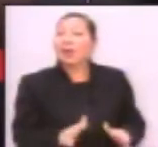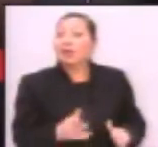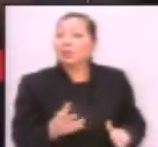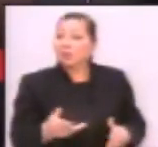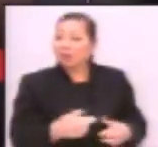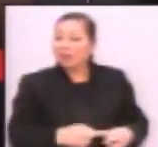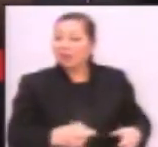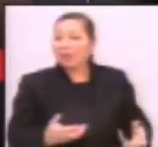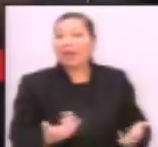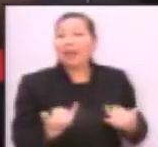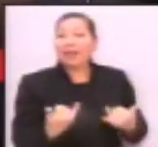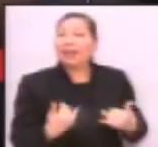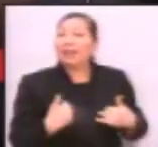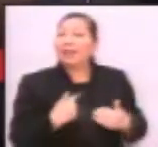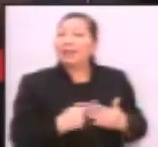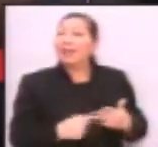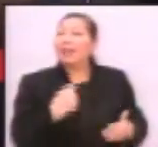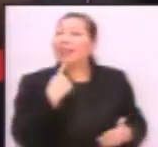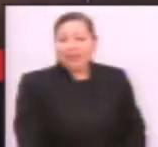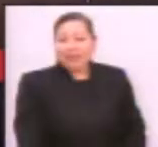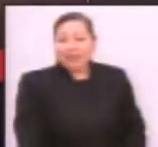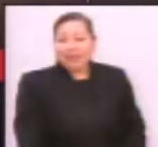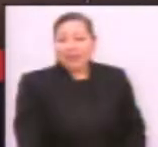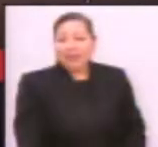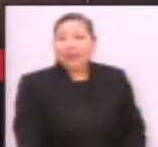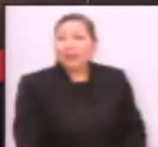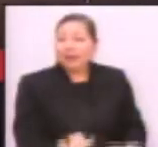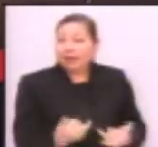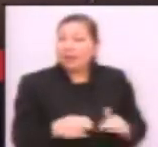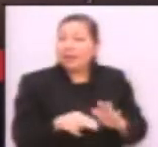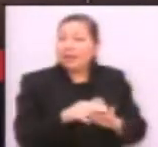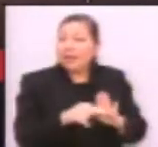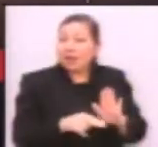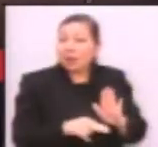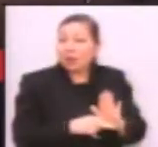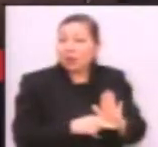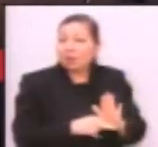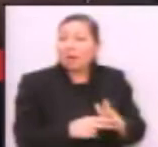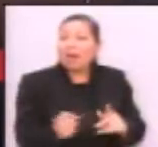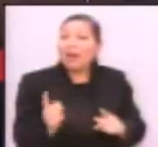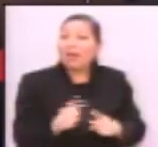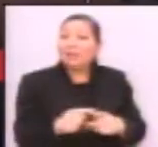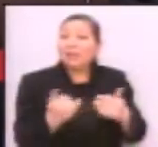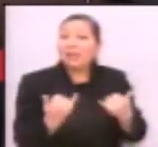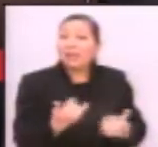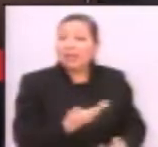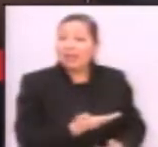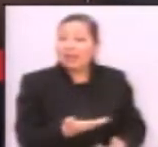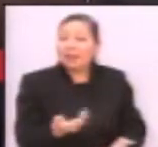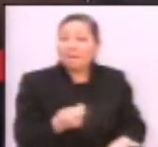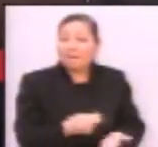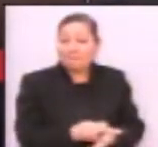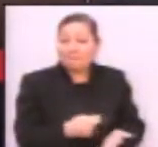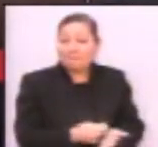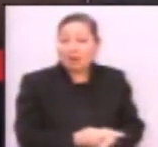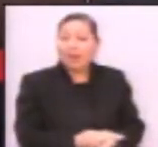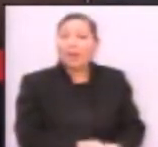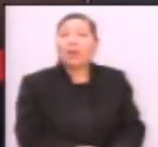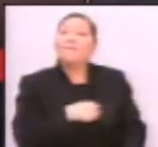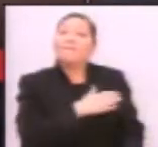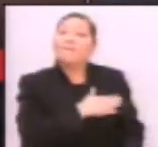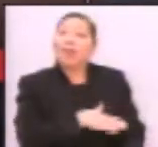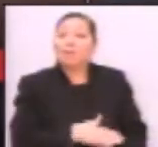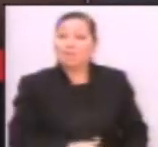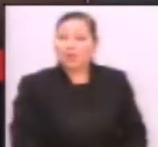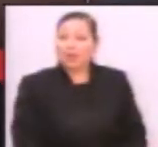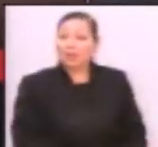a su patrimonio. Aquí debe decirse, señor, la vigencia de la norma será hasta que estos señores paguen la indemnización a